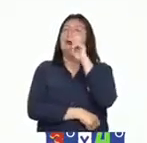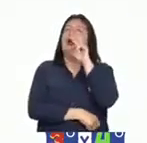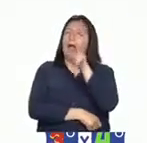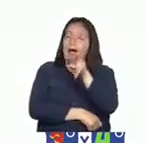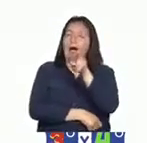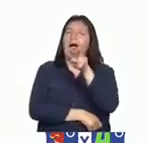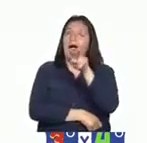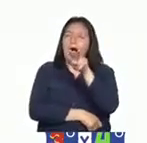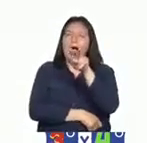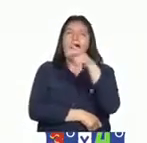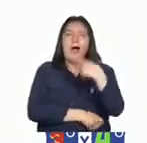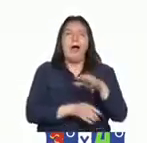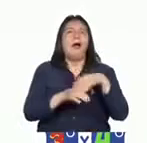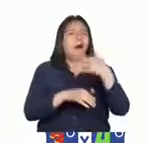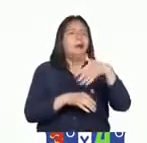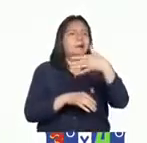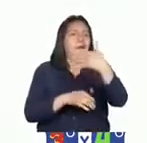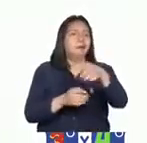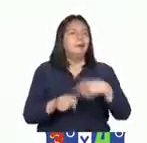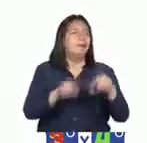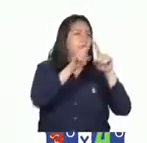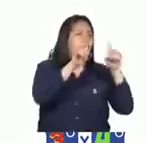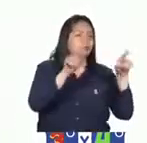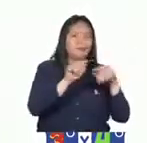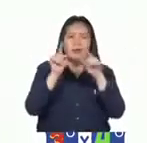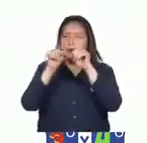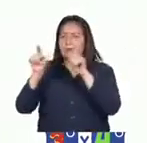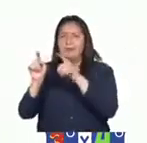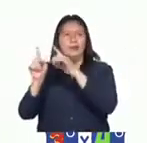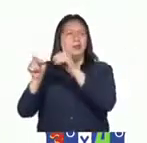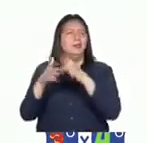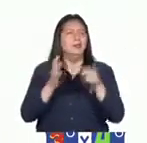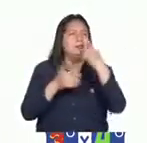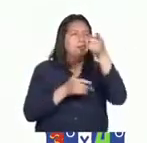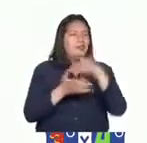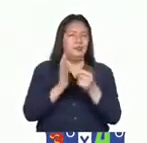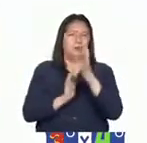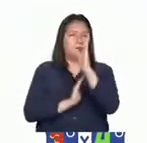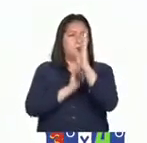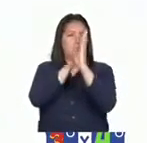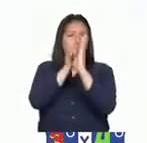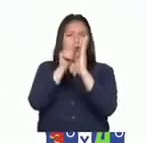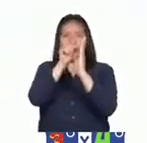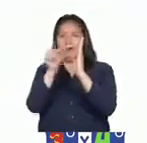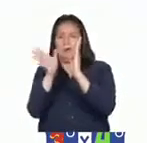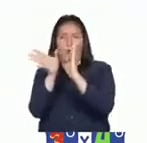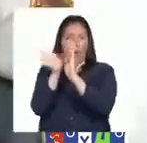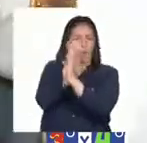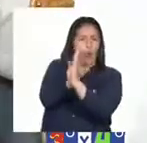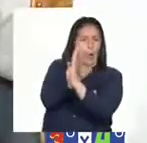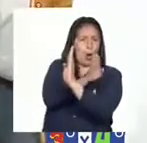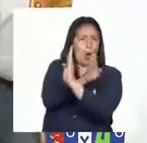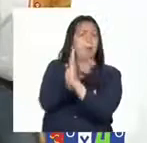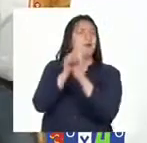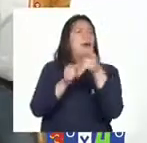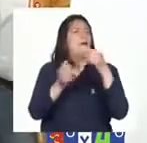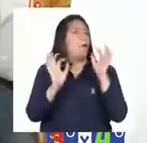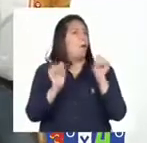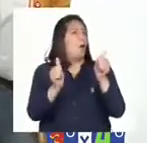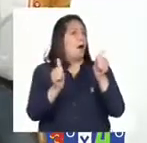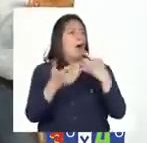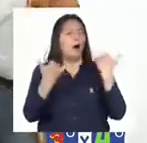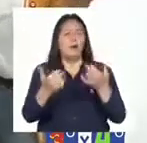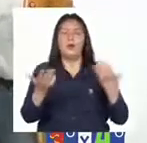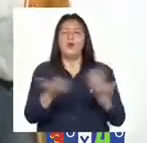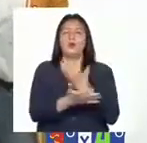descubrimiento hicimos diseños con figuras simétricas y completamos el reflejo de nuestros dibujos. ¡Fue genial! Hoy tenemos un